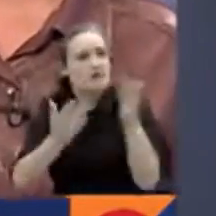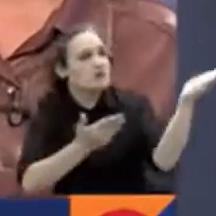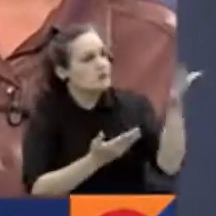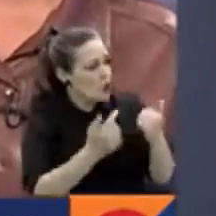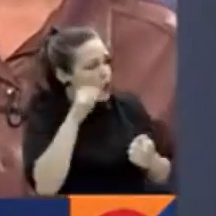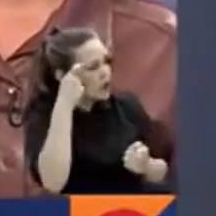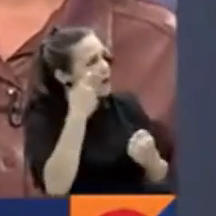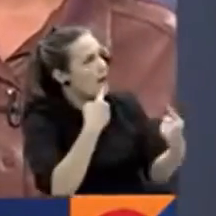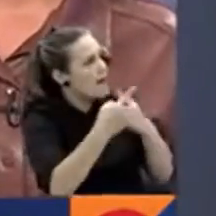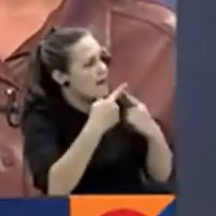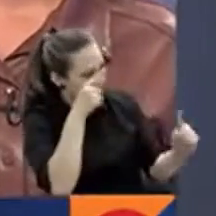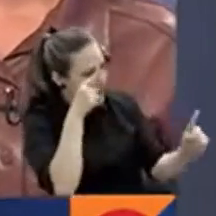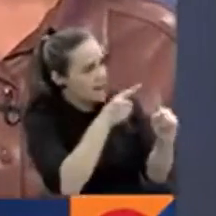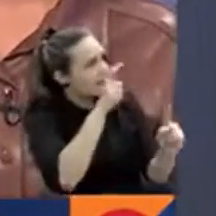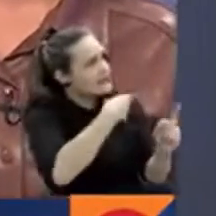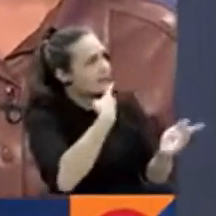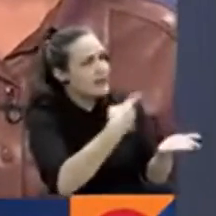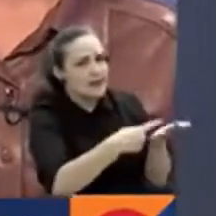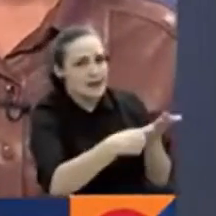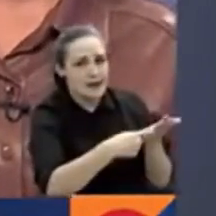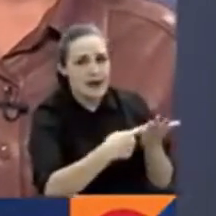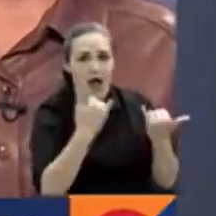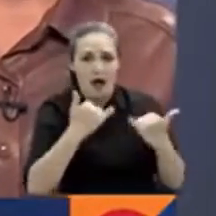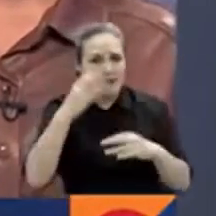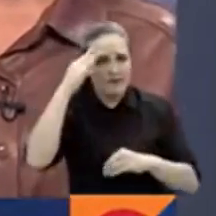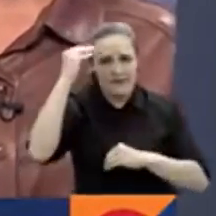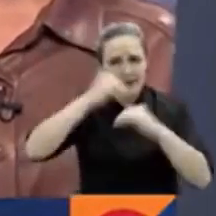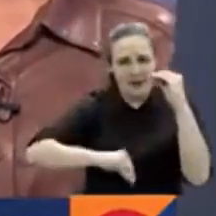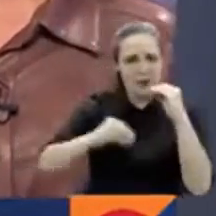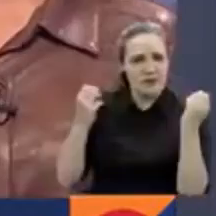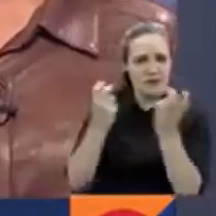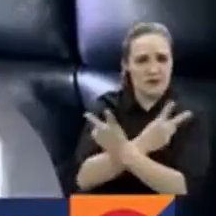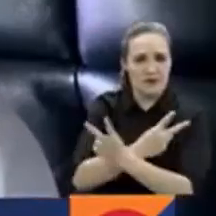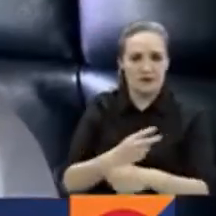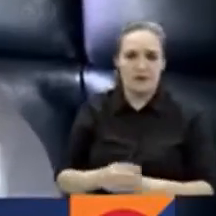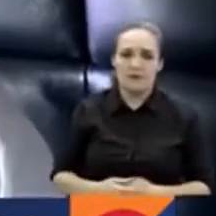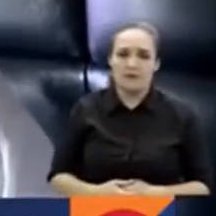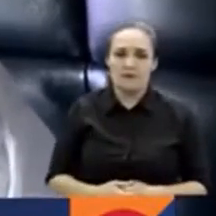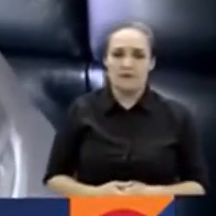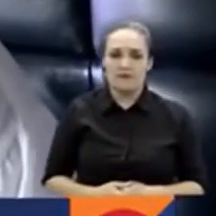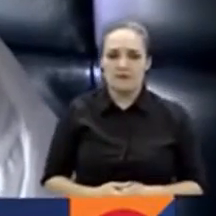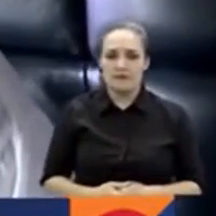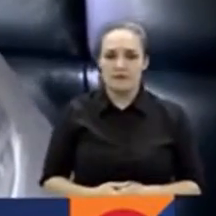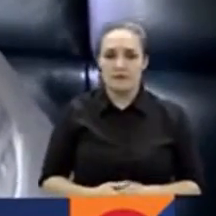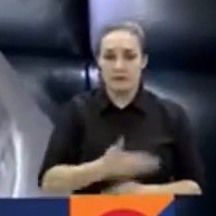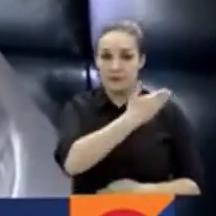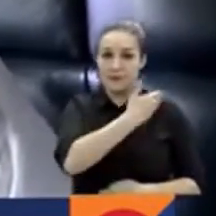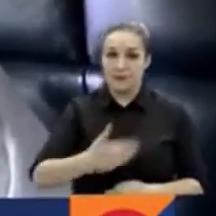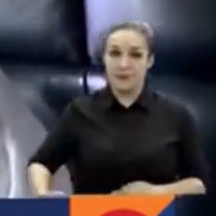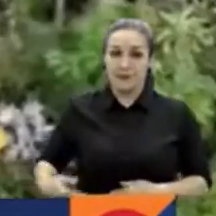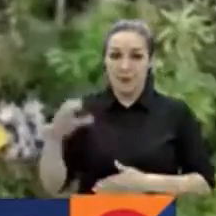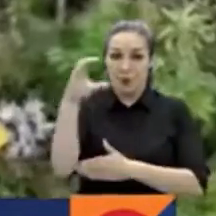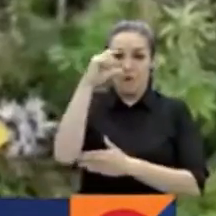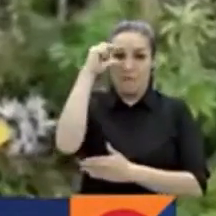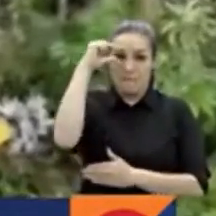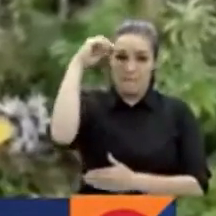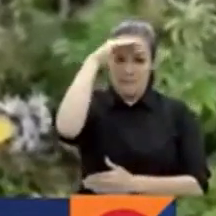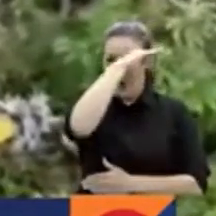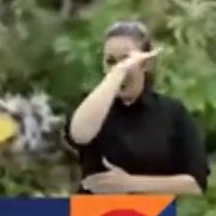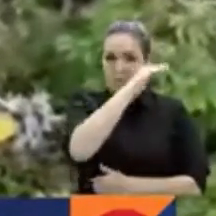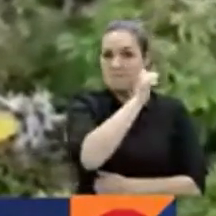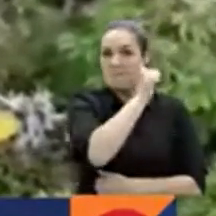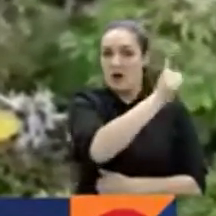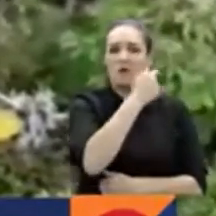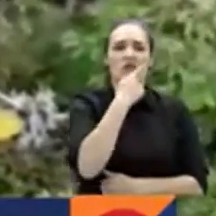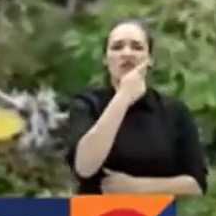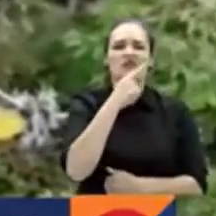para escuchar las peticiones de la comunidad y rechazaron los actos de violencia. El presidente de la República, Gustavo Petro, aseguró desde su cuenta